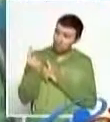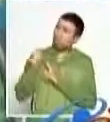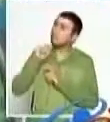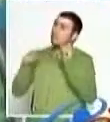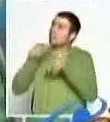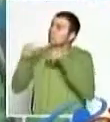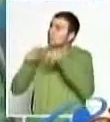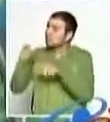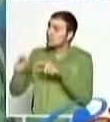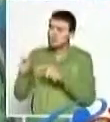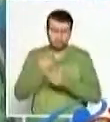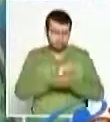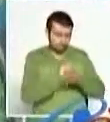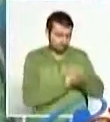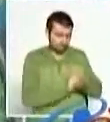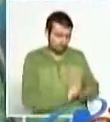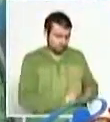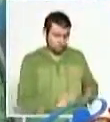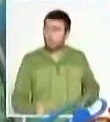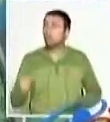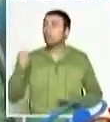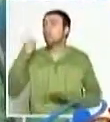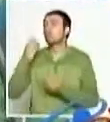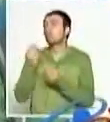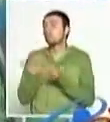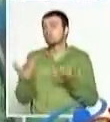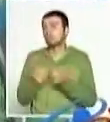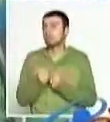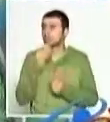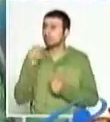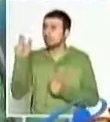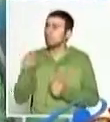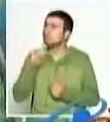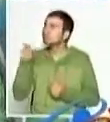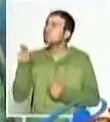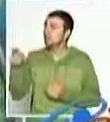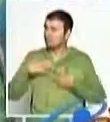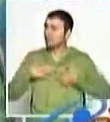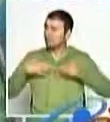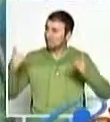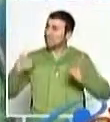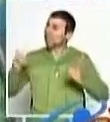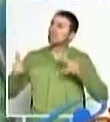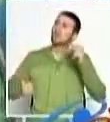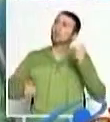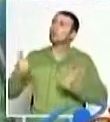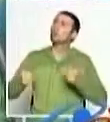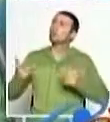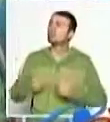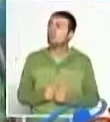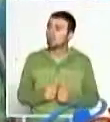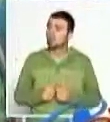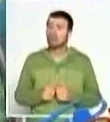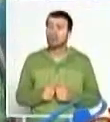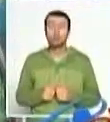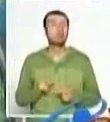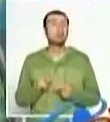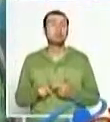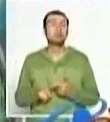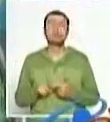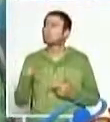informes para poderla elaborar bien. Una, si la persona es feliz o no. Otra, ¿a qué le